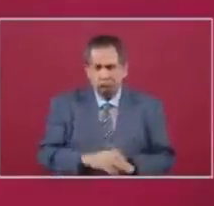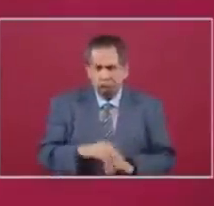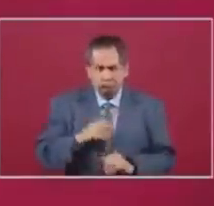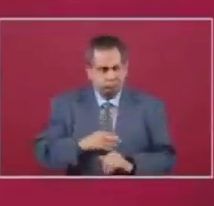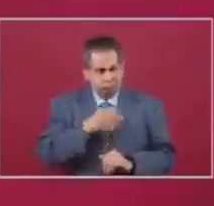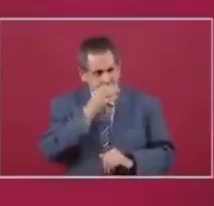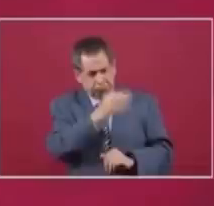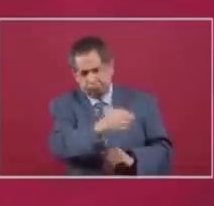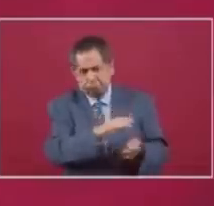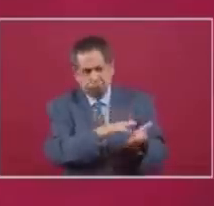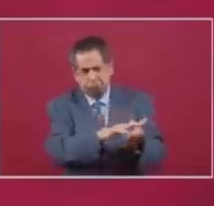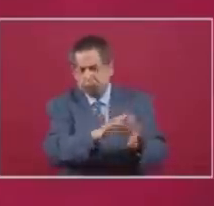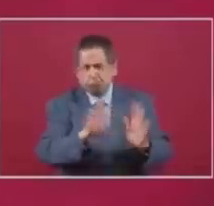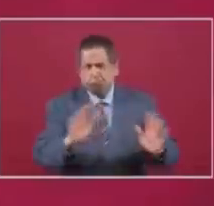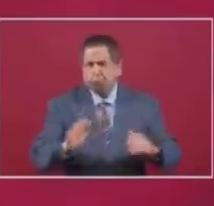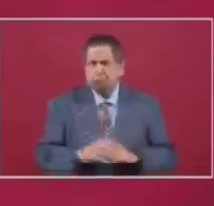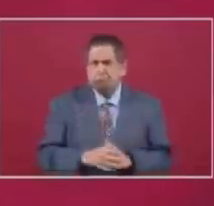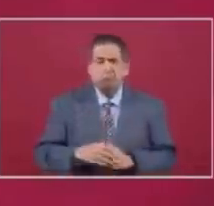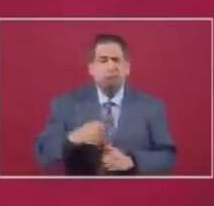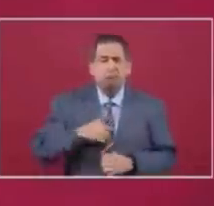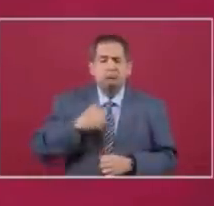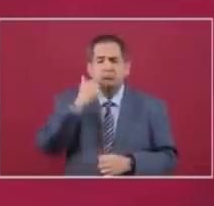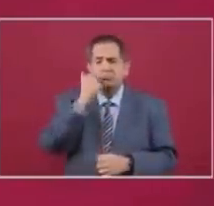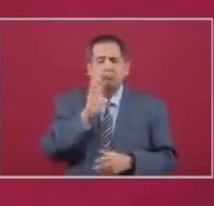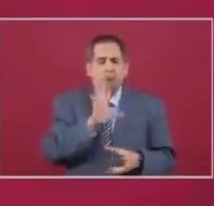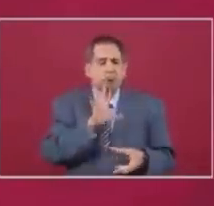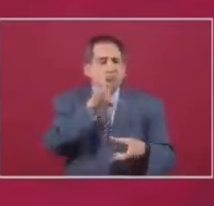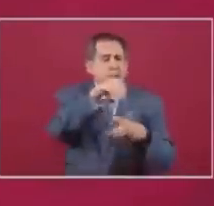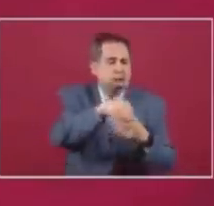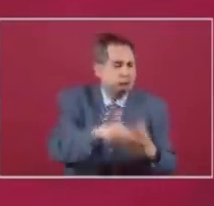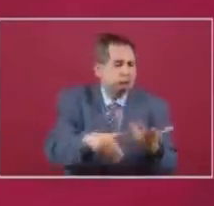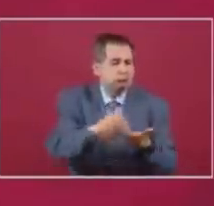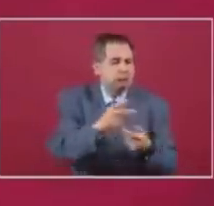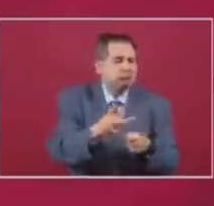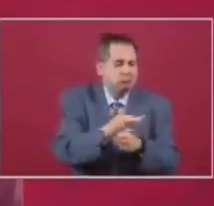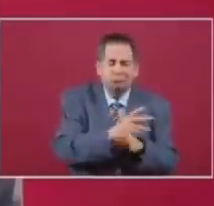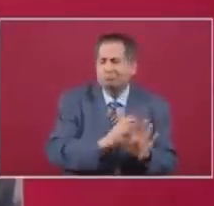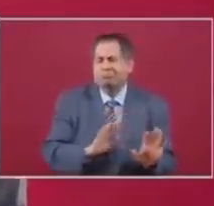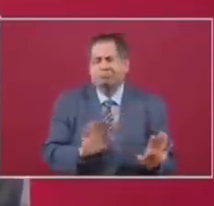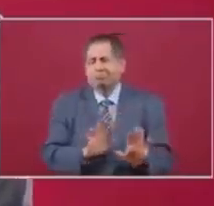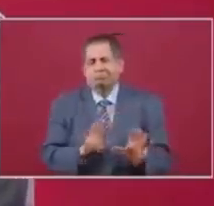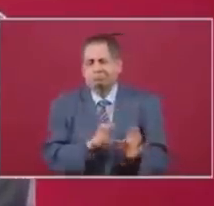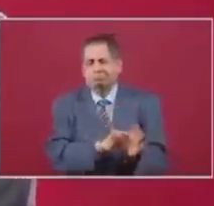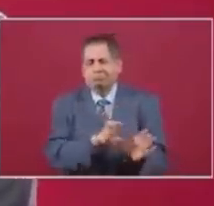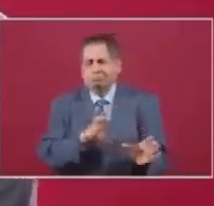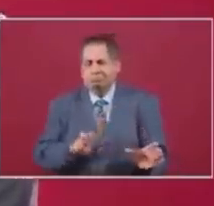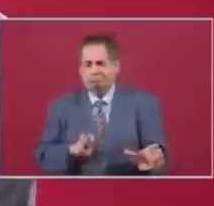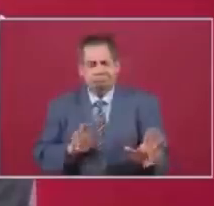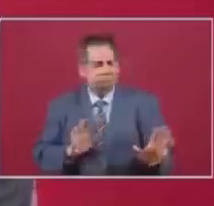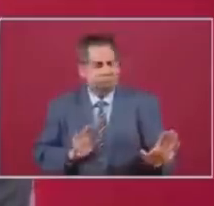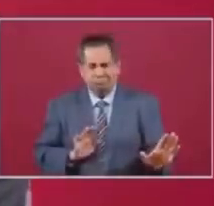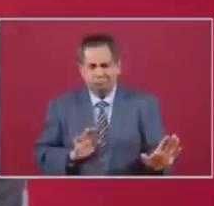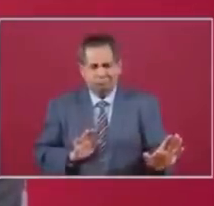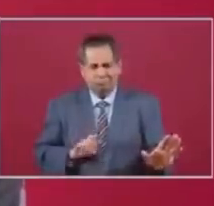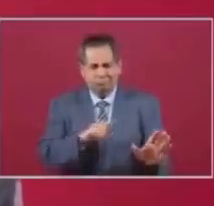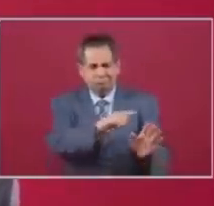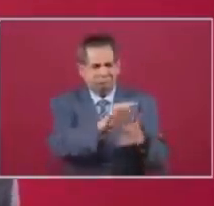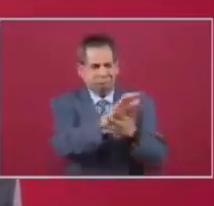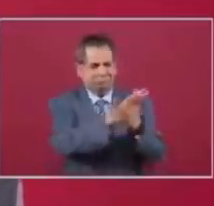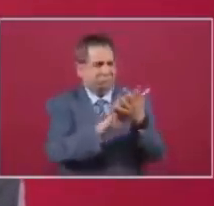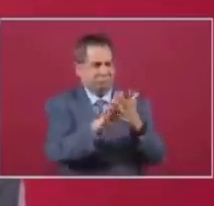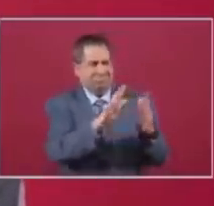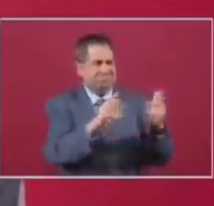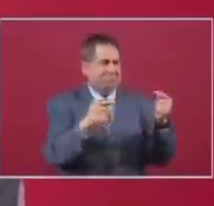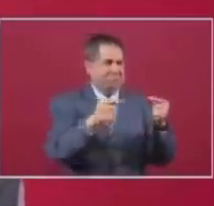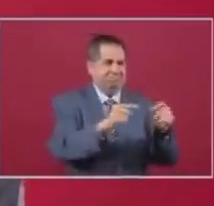aquí. Lo que no quiero es involucrarme en un asunto que está muy